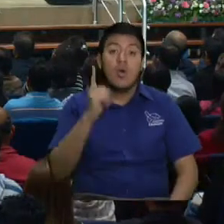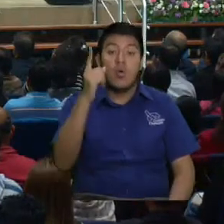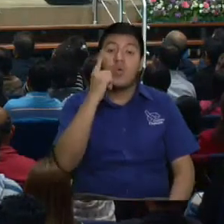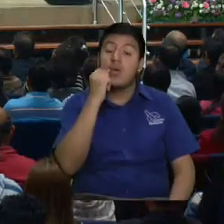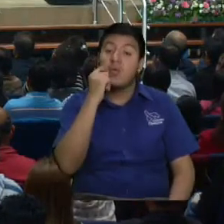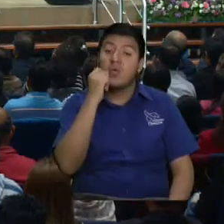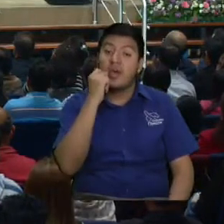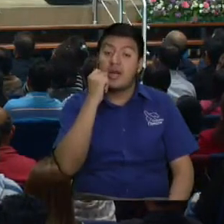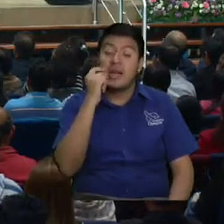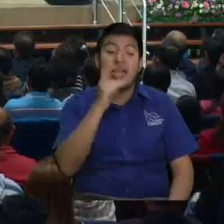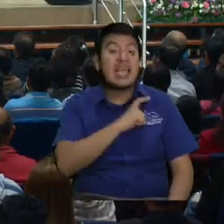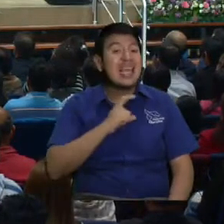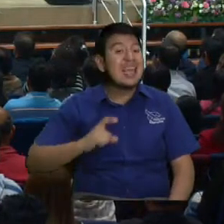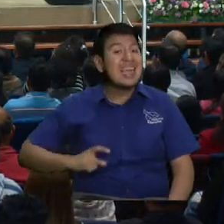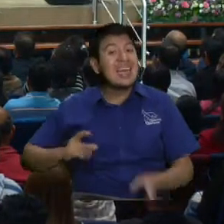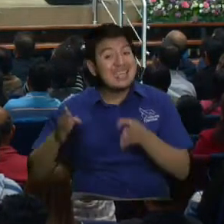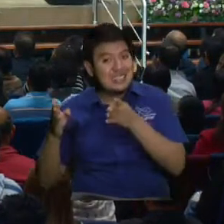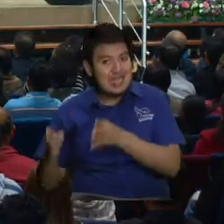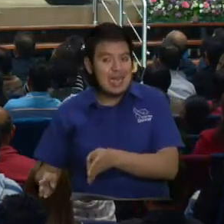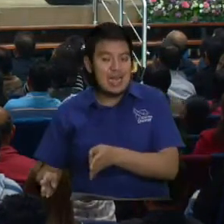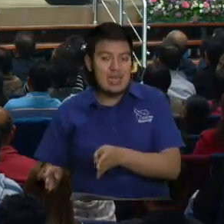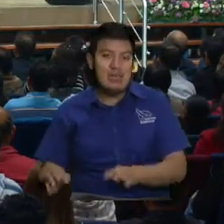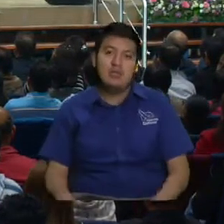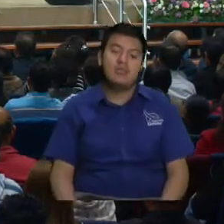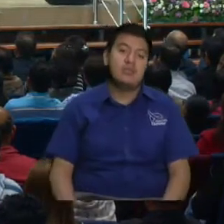Y uno de ellos quedaba,